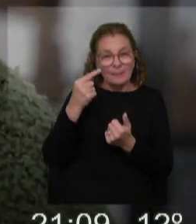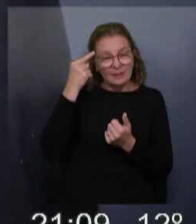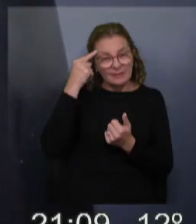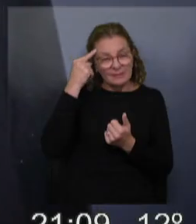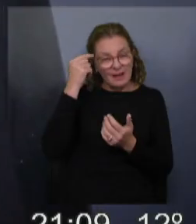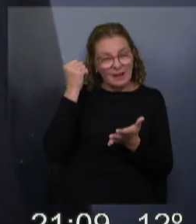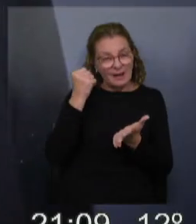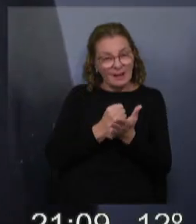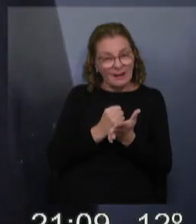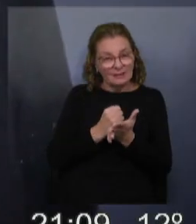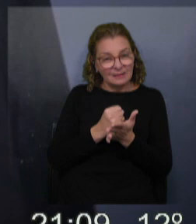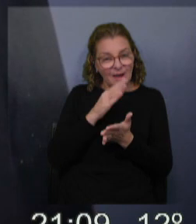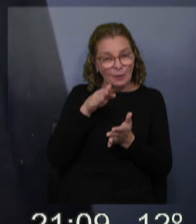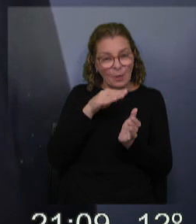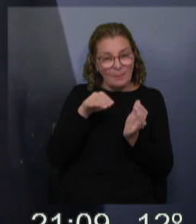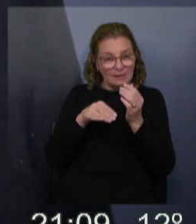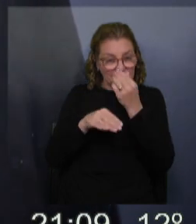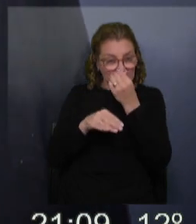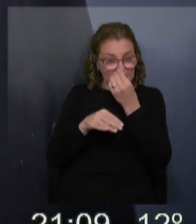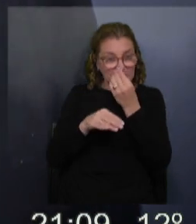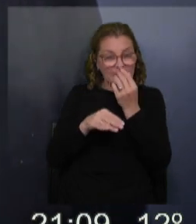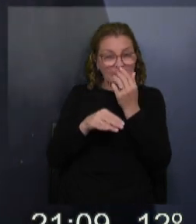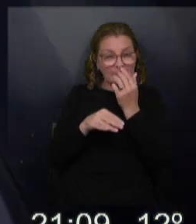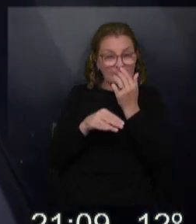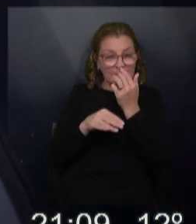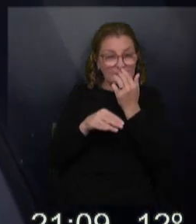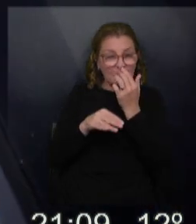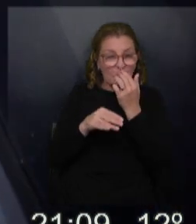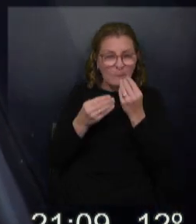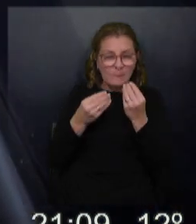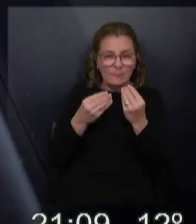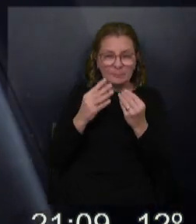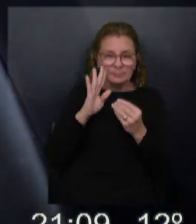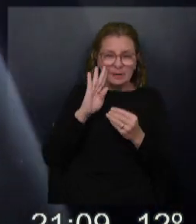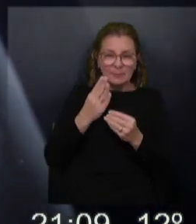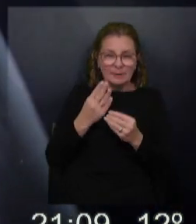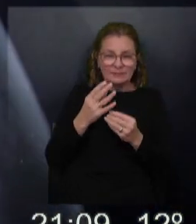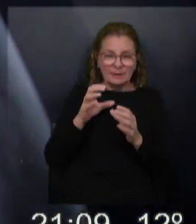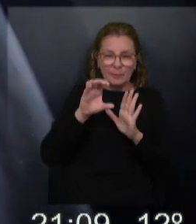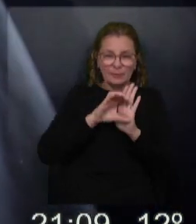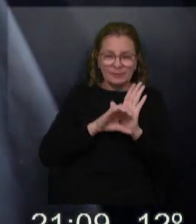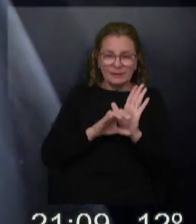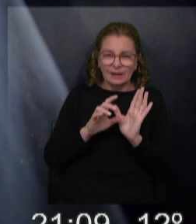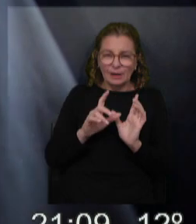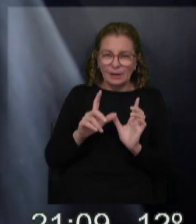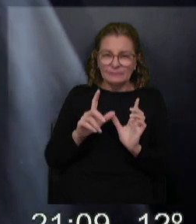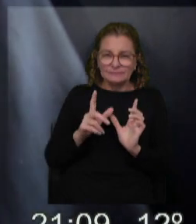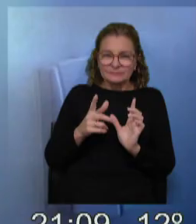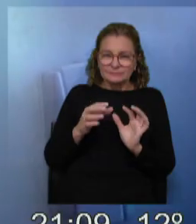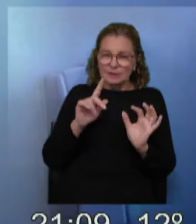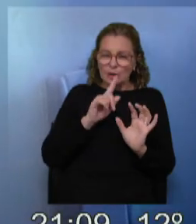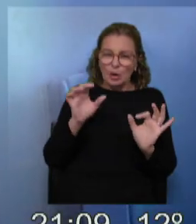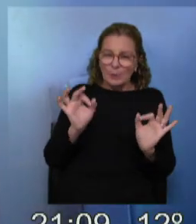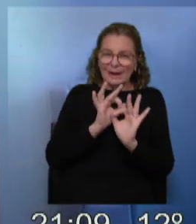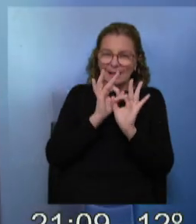intentar garantizar que nunca más. ¿Qué rasgos te parece que tiene la poesía que no tiene una